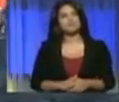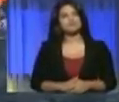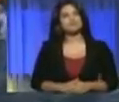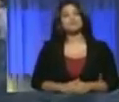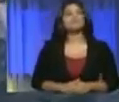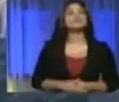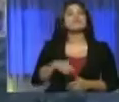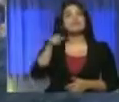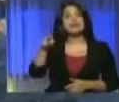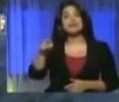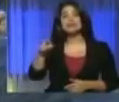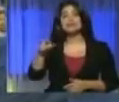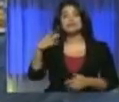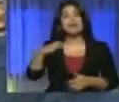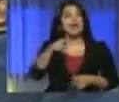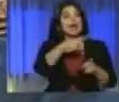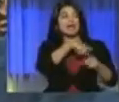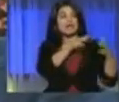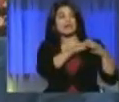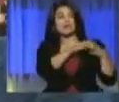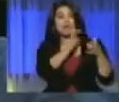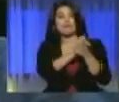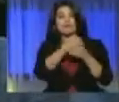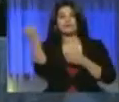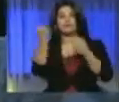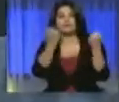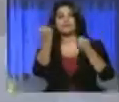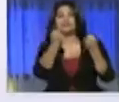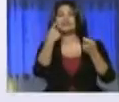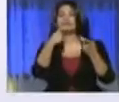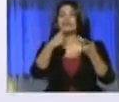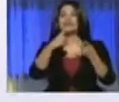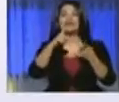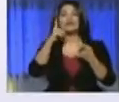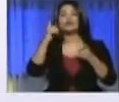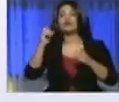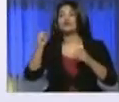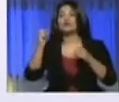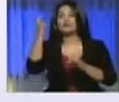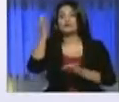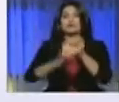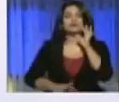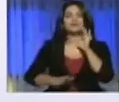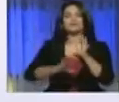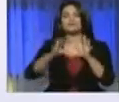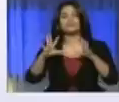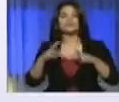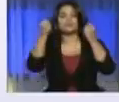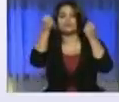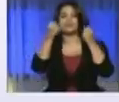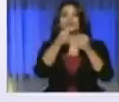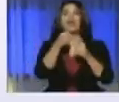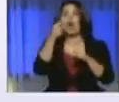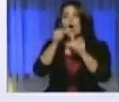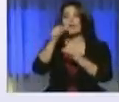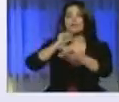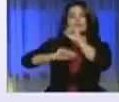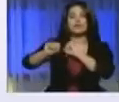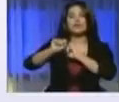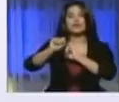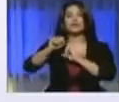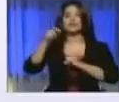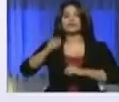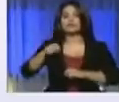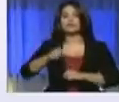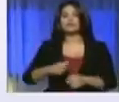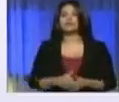Asesinados casi todos sus compañeros, capturados y salvada milagrosamente su vida, lanzó su defensa ante el tribunal que lo juzgó.